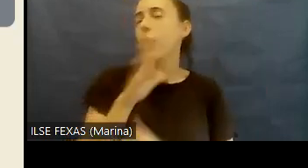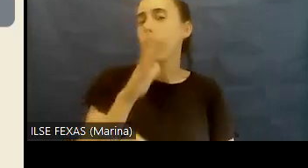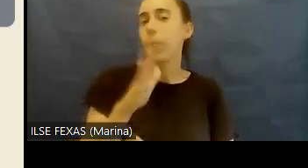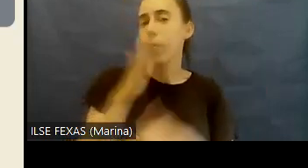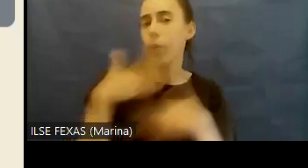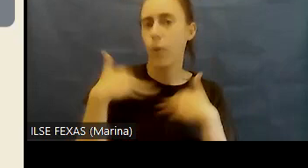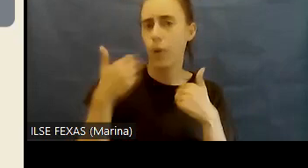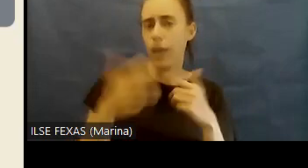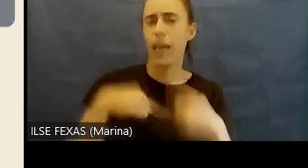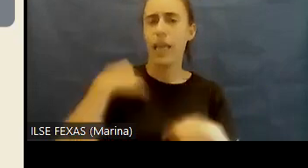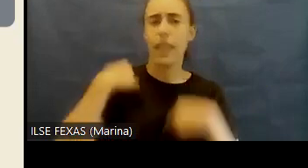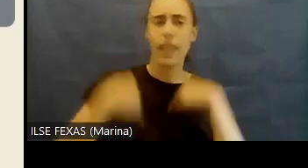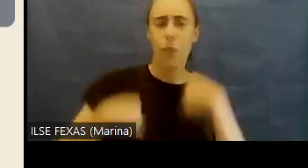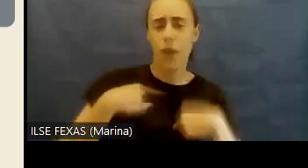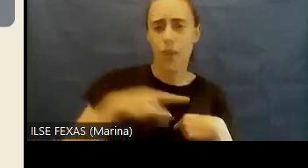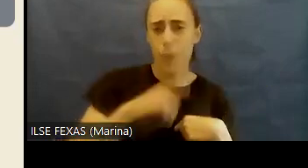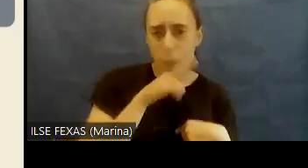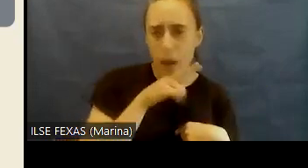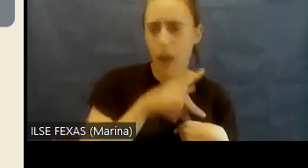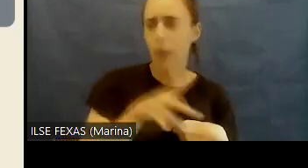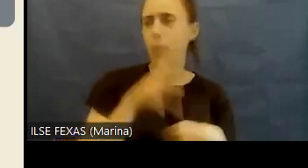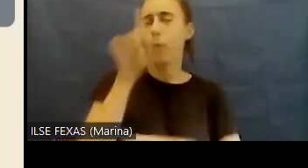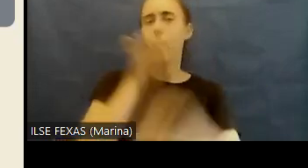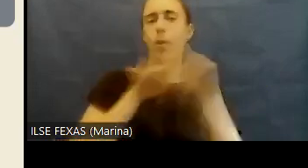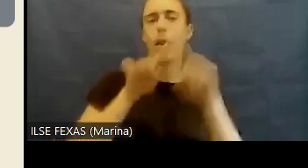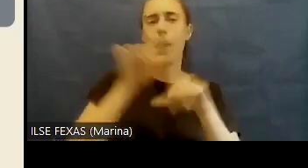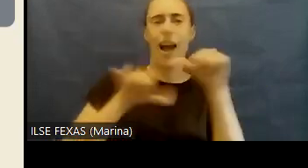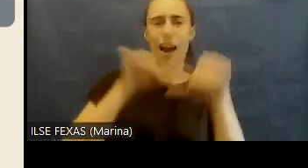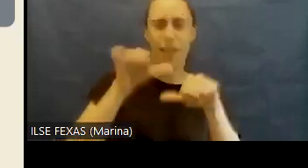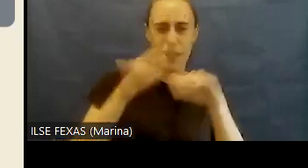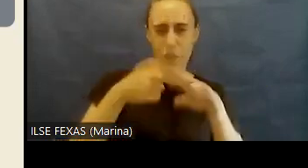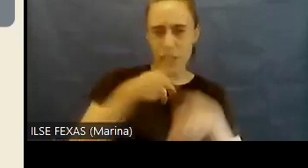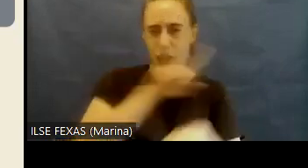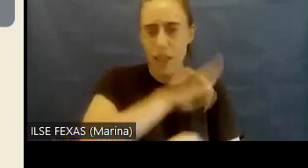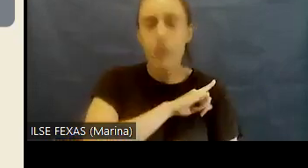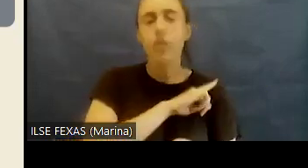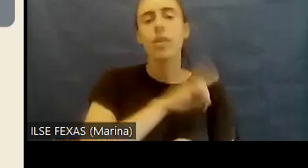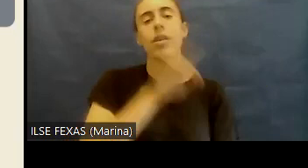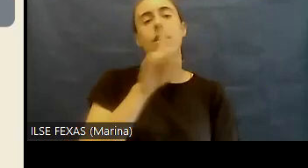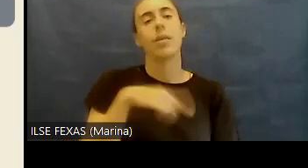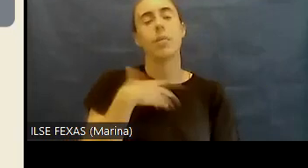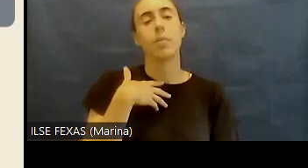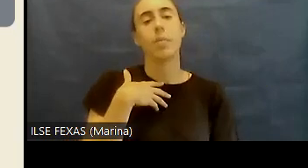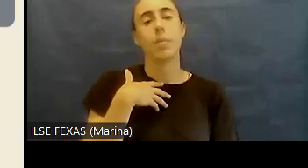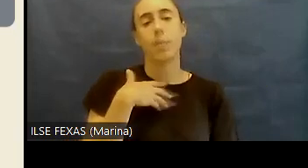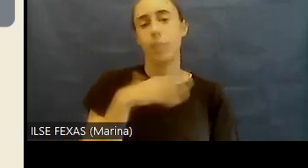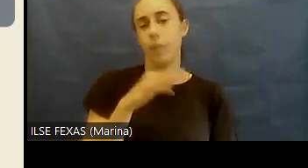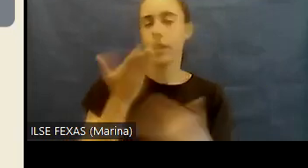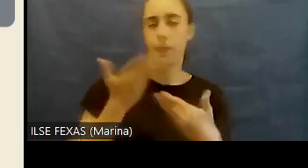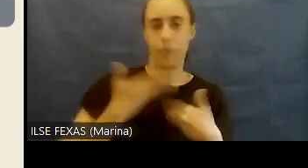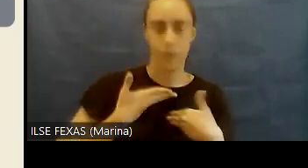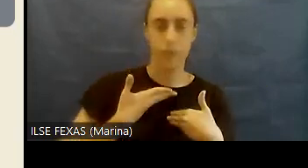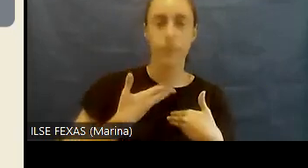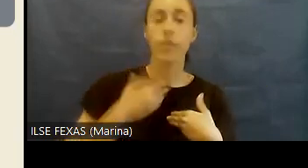por problemas en la secreción de ácido, un exceso de ácido, por ejemplo, también puede venir bien. A nivel